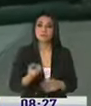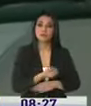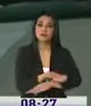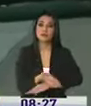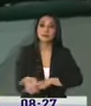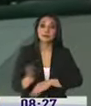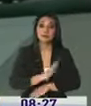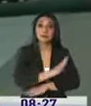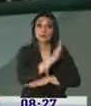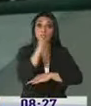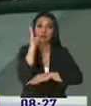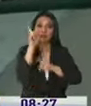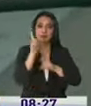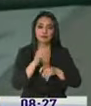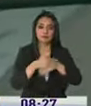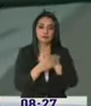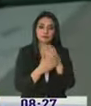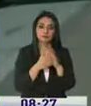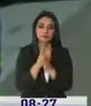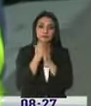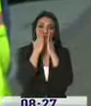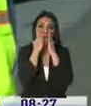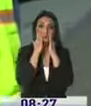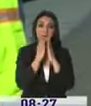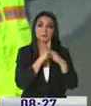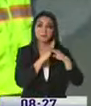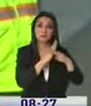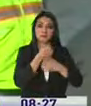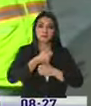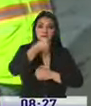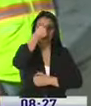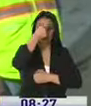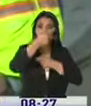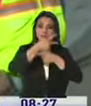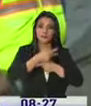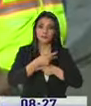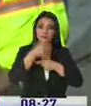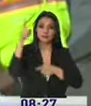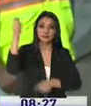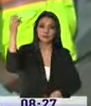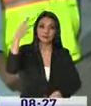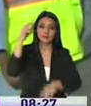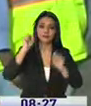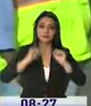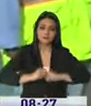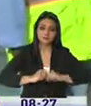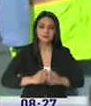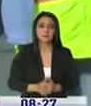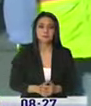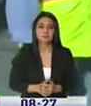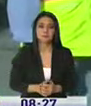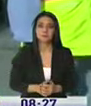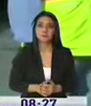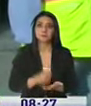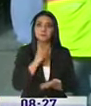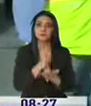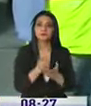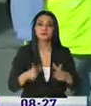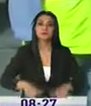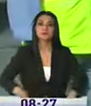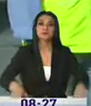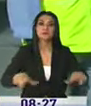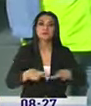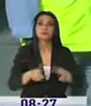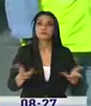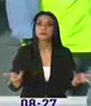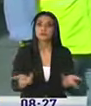que al mediodía usted tenga su bloqueador y también una sombrillita para que se pueda proteger de los rayos ultravioletas. En efecto, nosotros nos encontramos